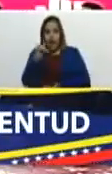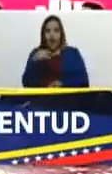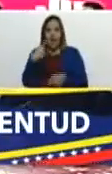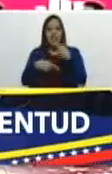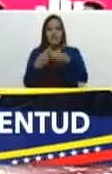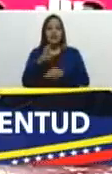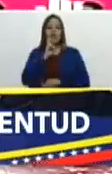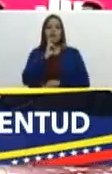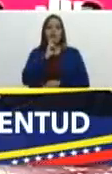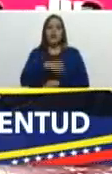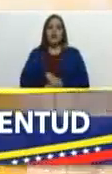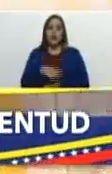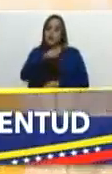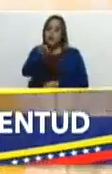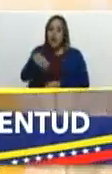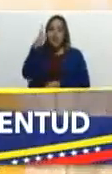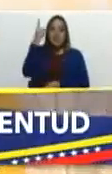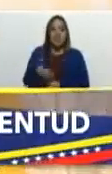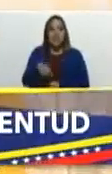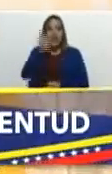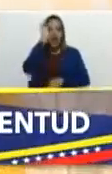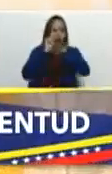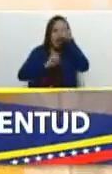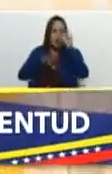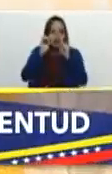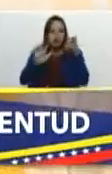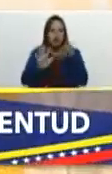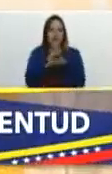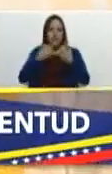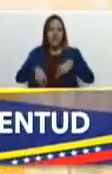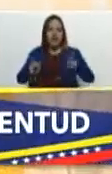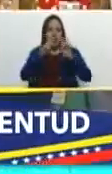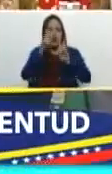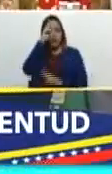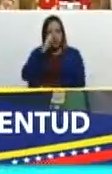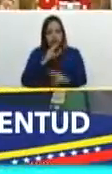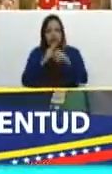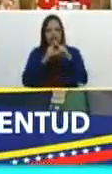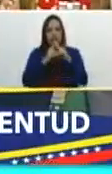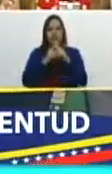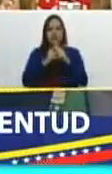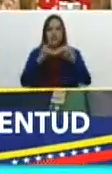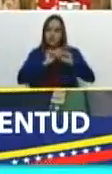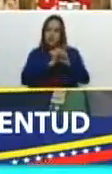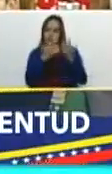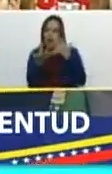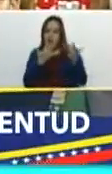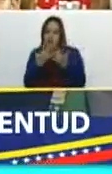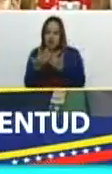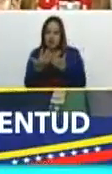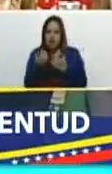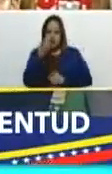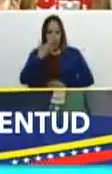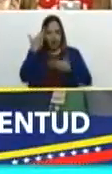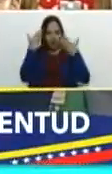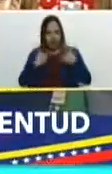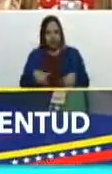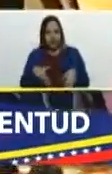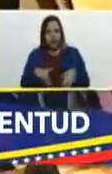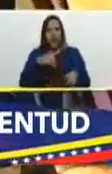de oro y ustedes tienen que cultivar los valores de la honestidad, la transparencia, el estudio,